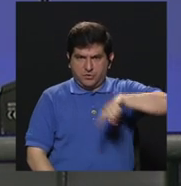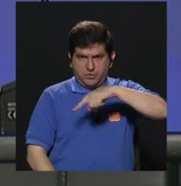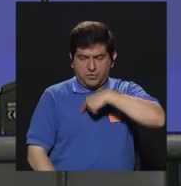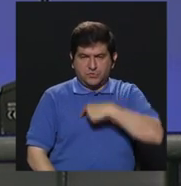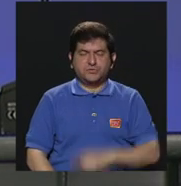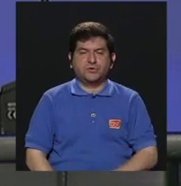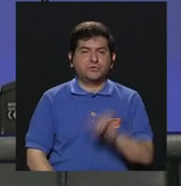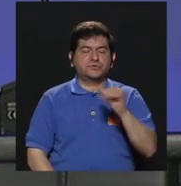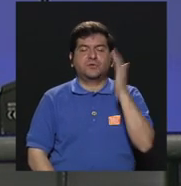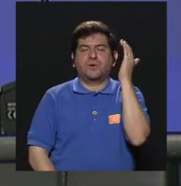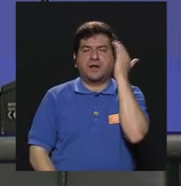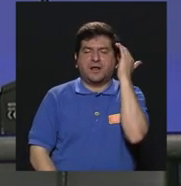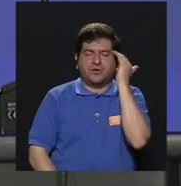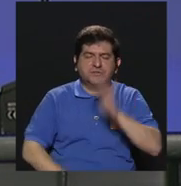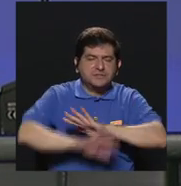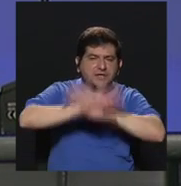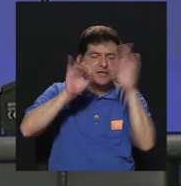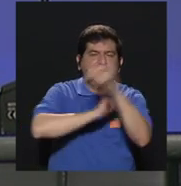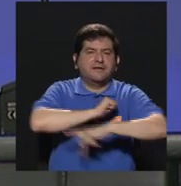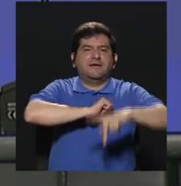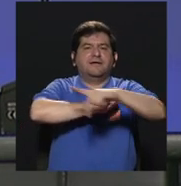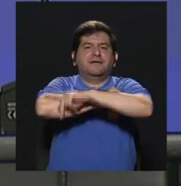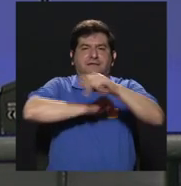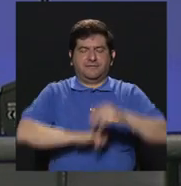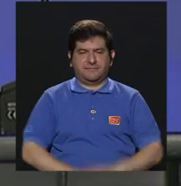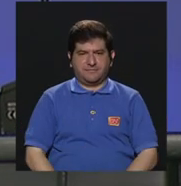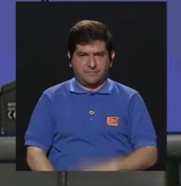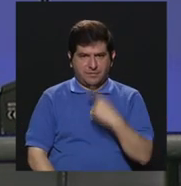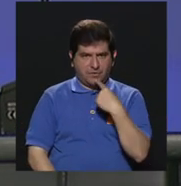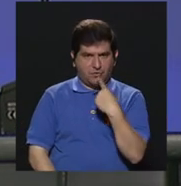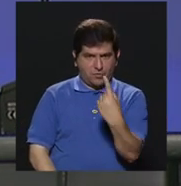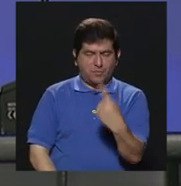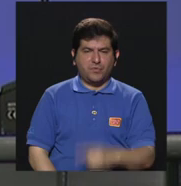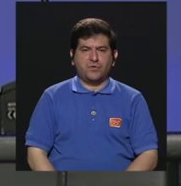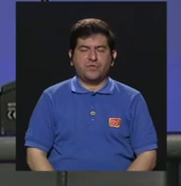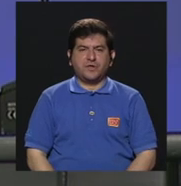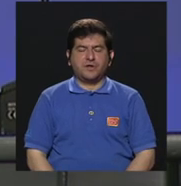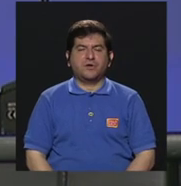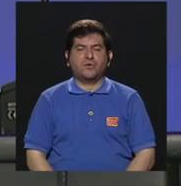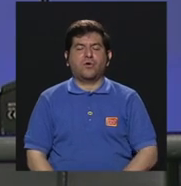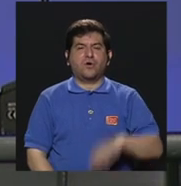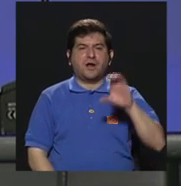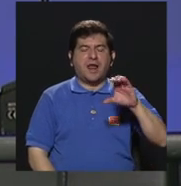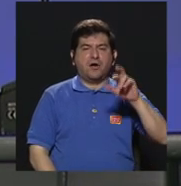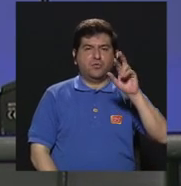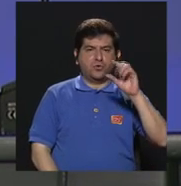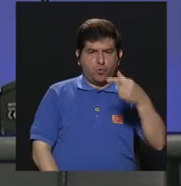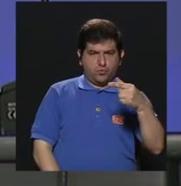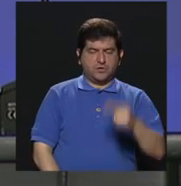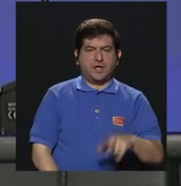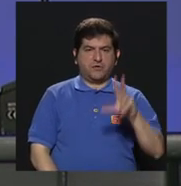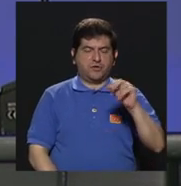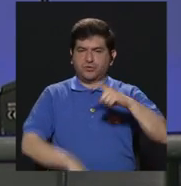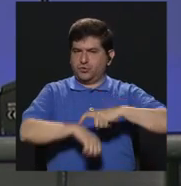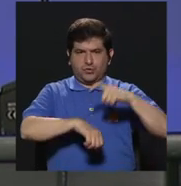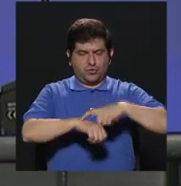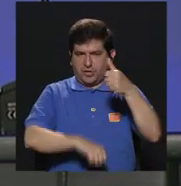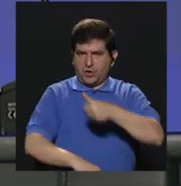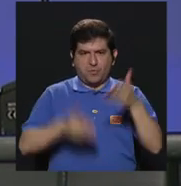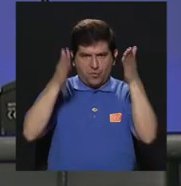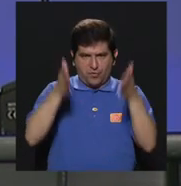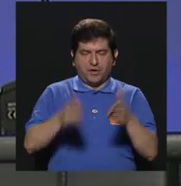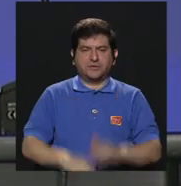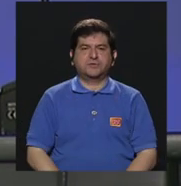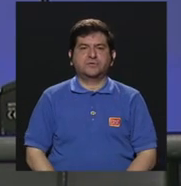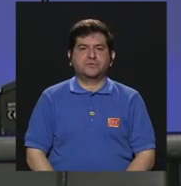la conciencia lúcida de la patria, como dijo brillantemente el rector Claudio Gutiérrez, cuando no era rector todavía,